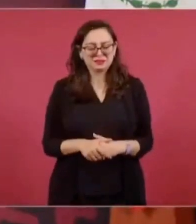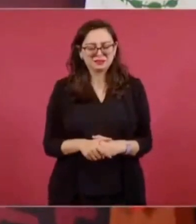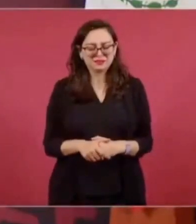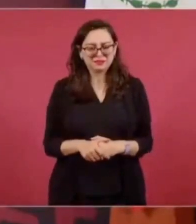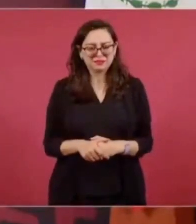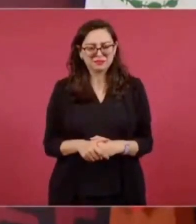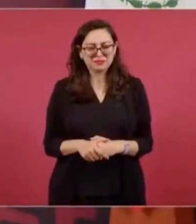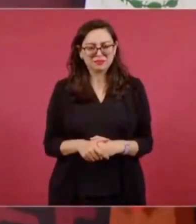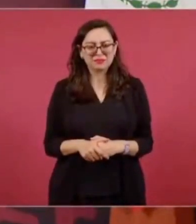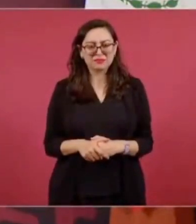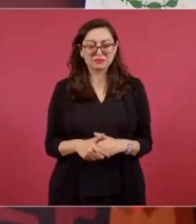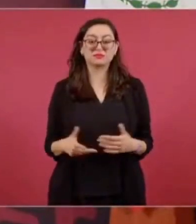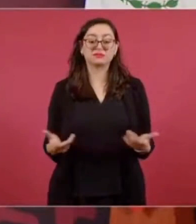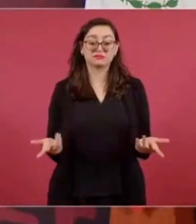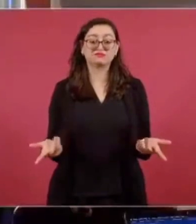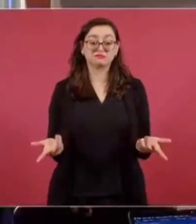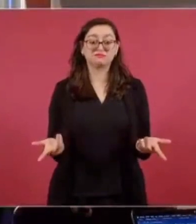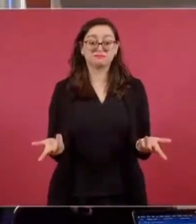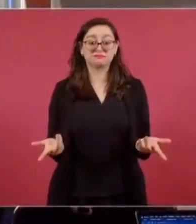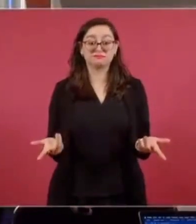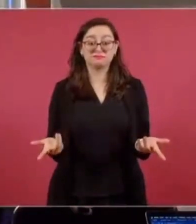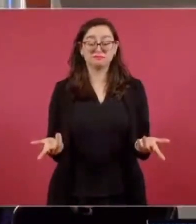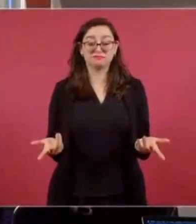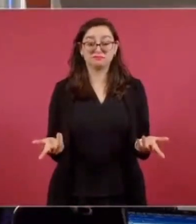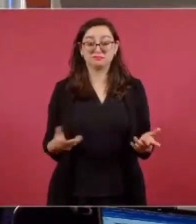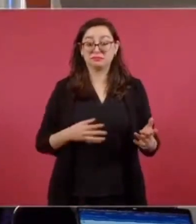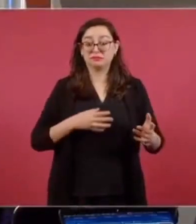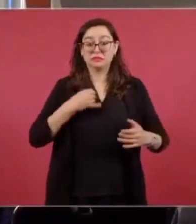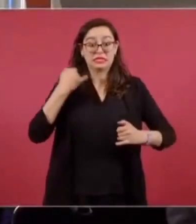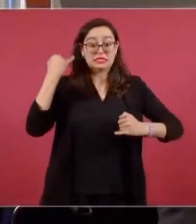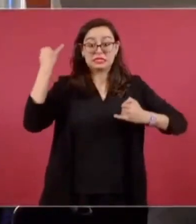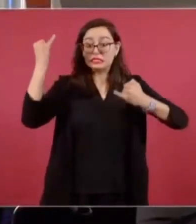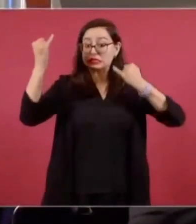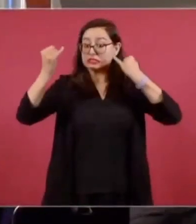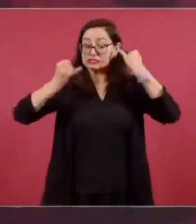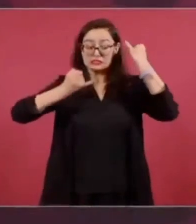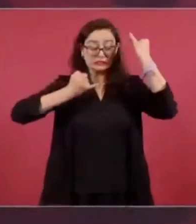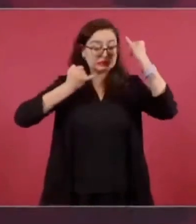Porque imagínense cuántas mentiras.